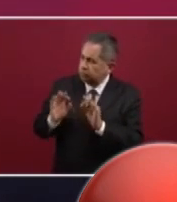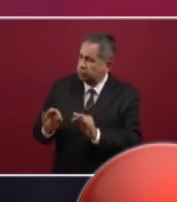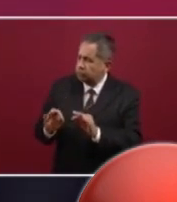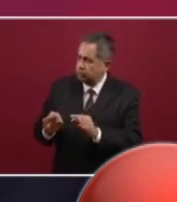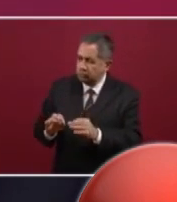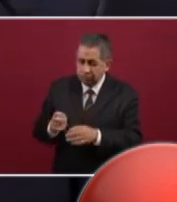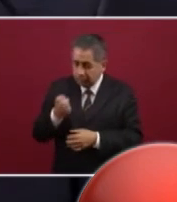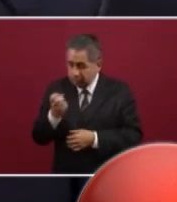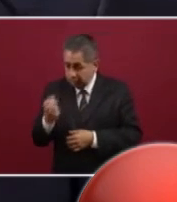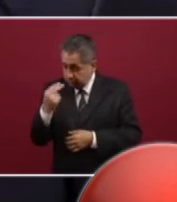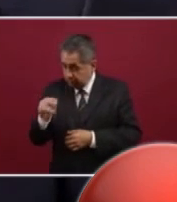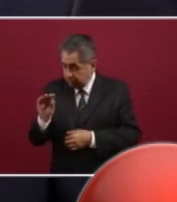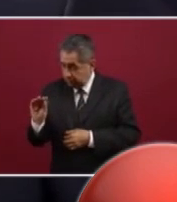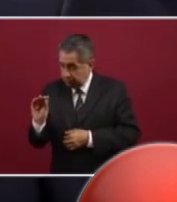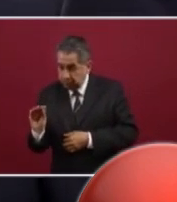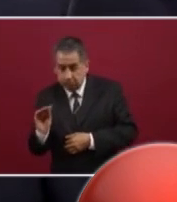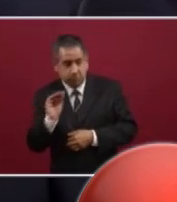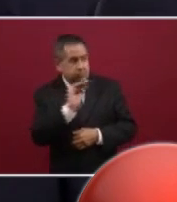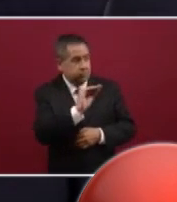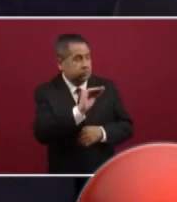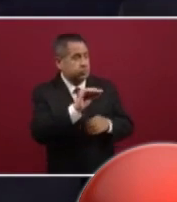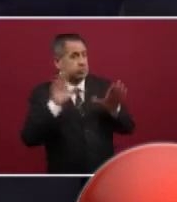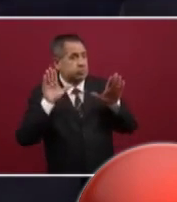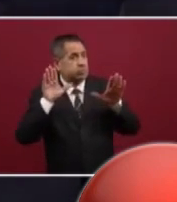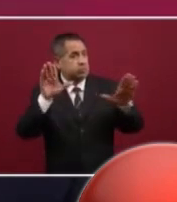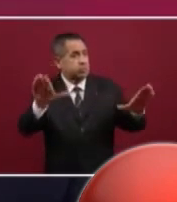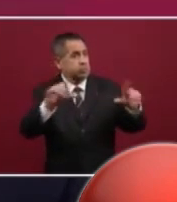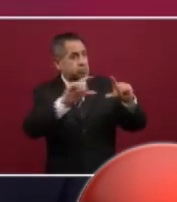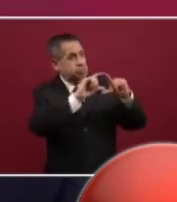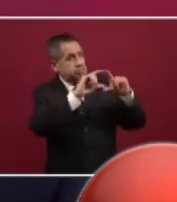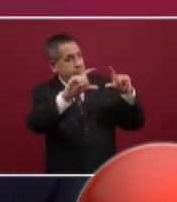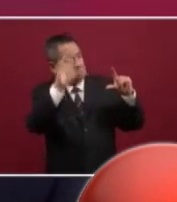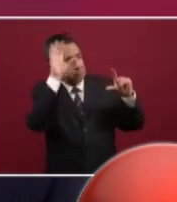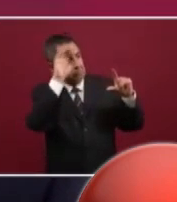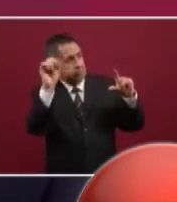Así se llamaba el avión presidencial.